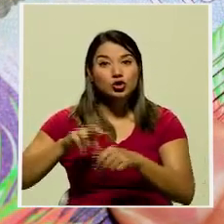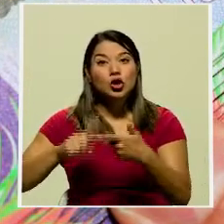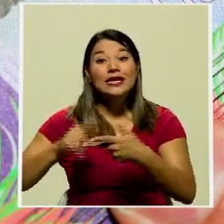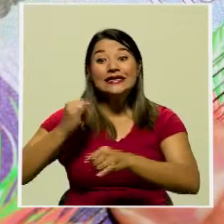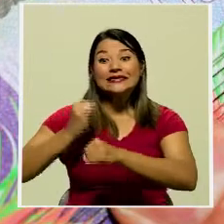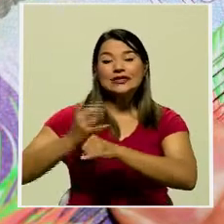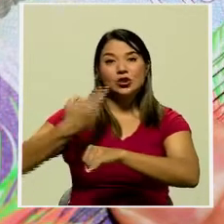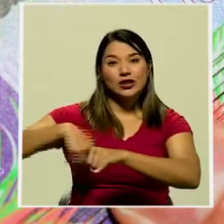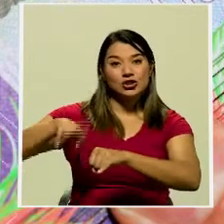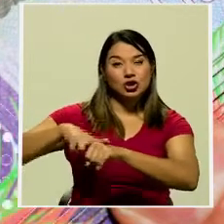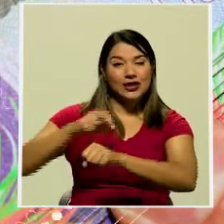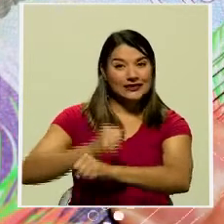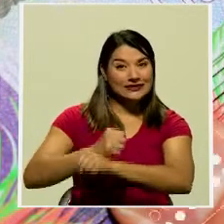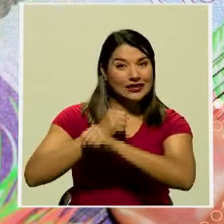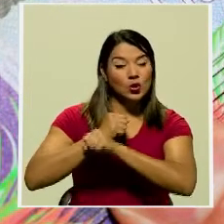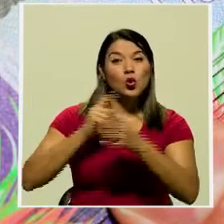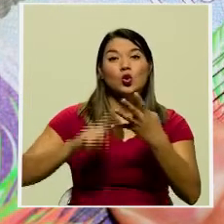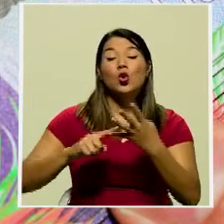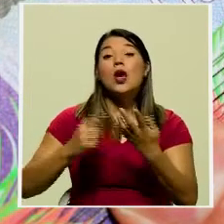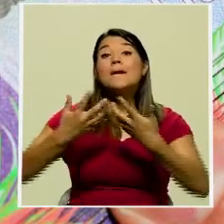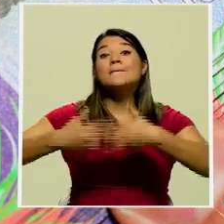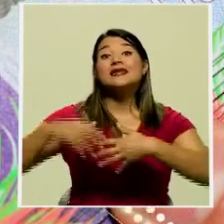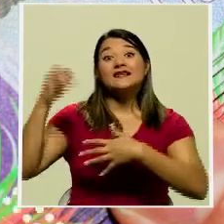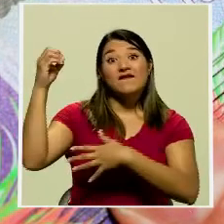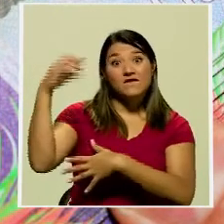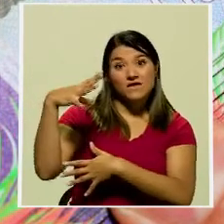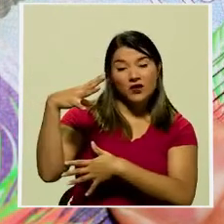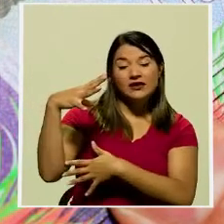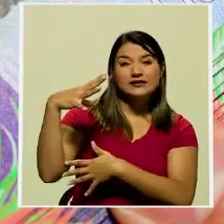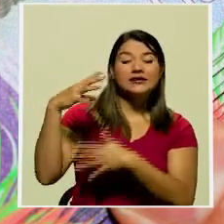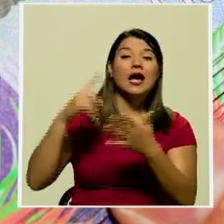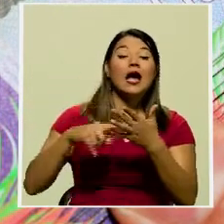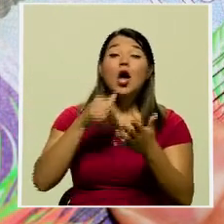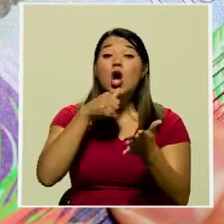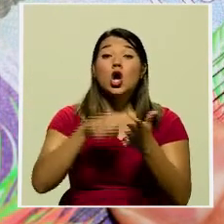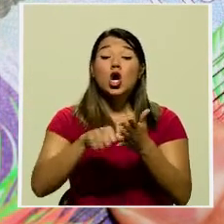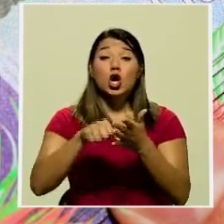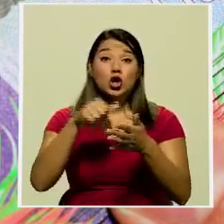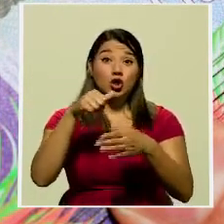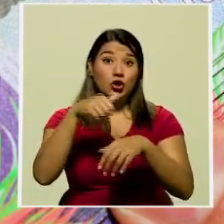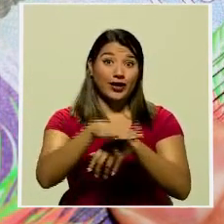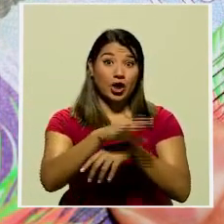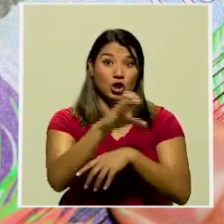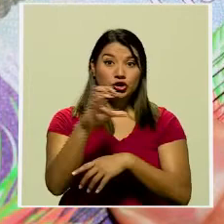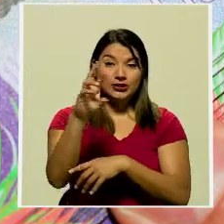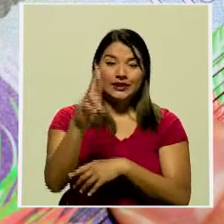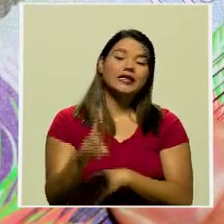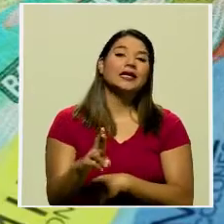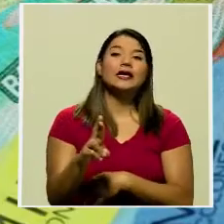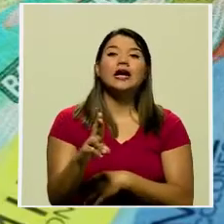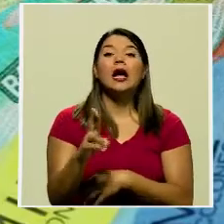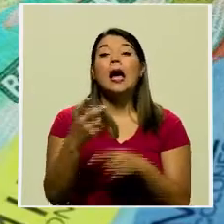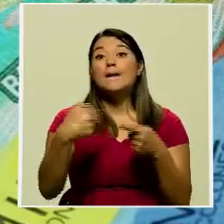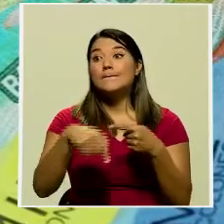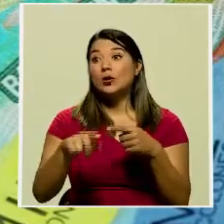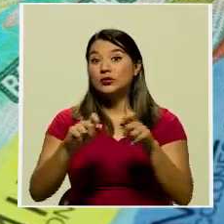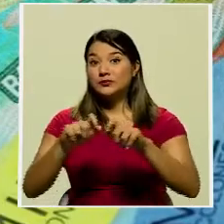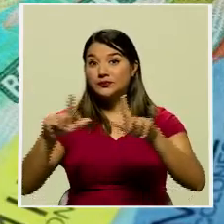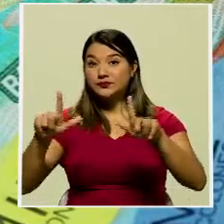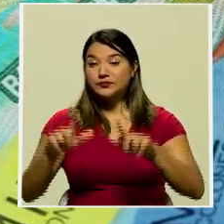de Seguros, de la Compañía Nacional de Fuerza y Luz, Correos de Costa Rica. Seguimos con la siguiente pantalla.